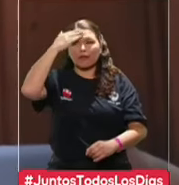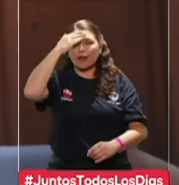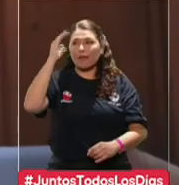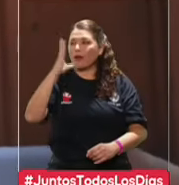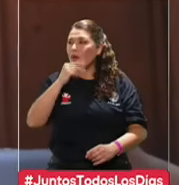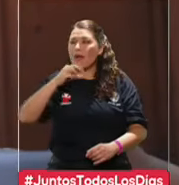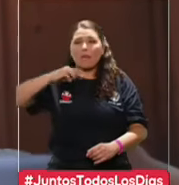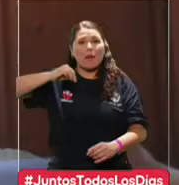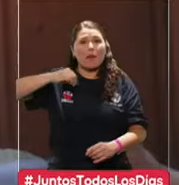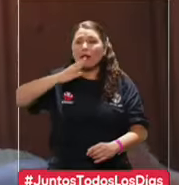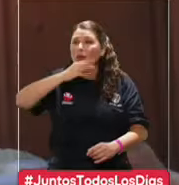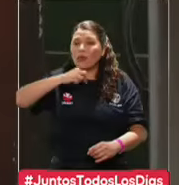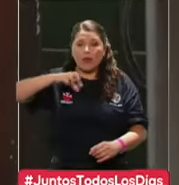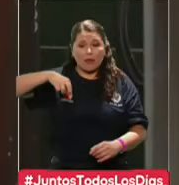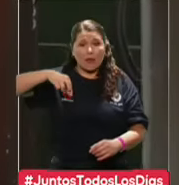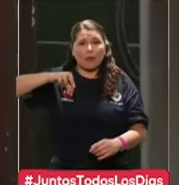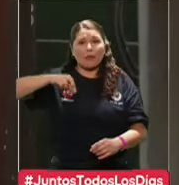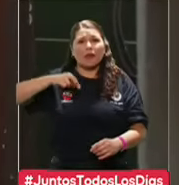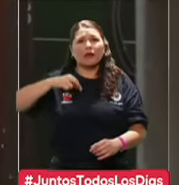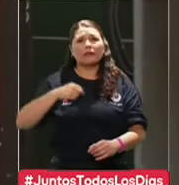estaba mi papá. Chao, te amo.